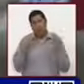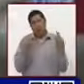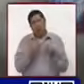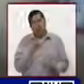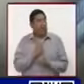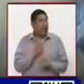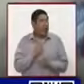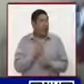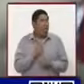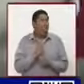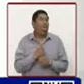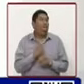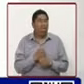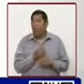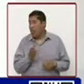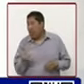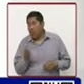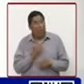que trabajar día y día.